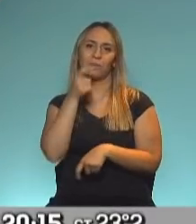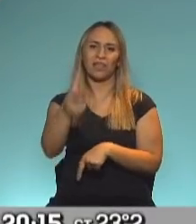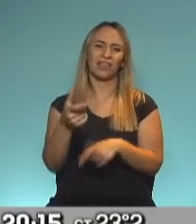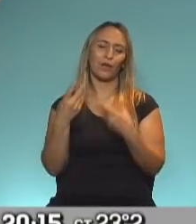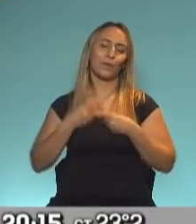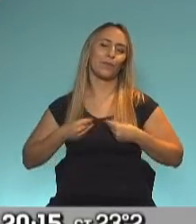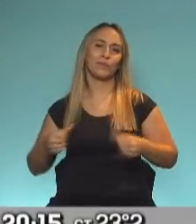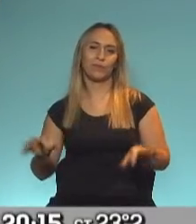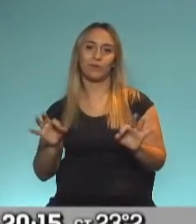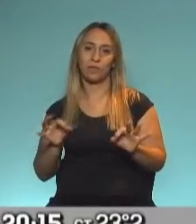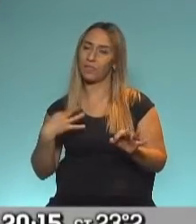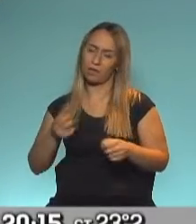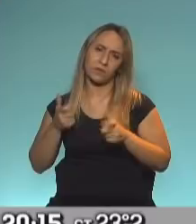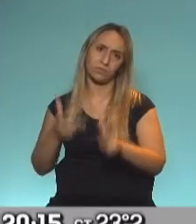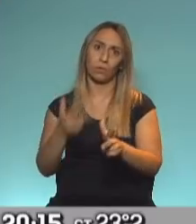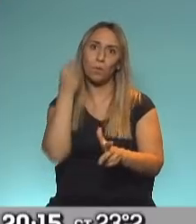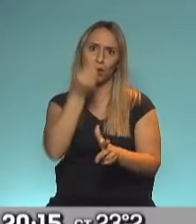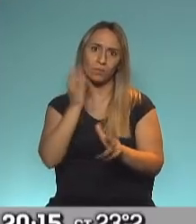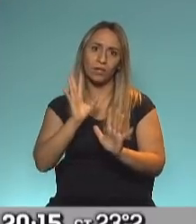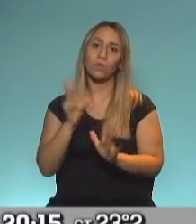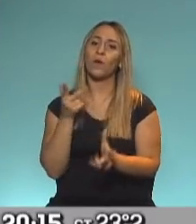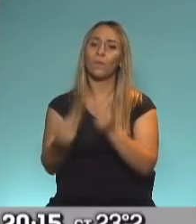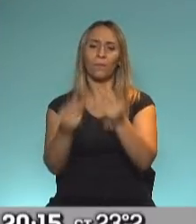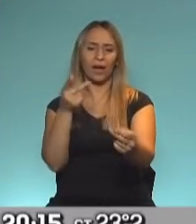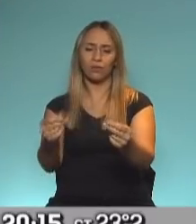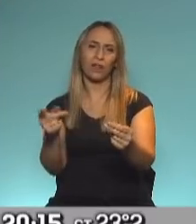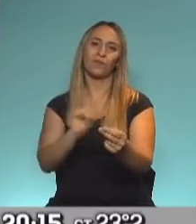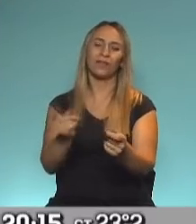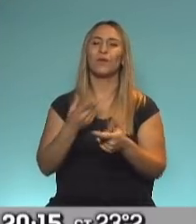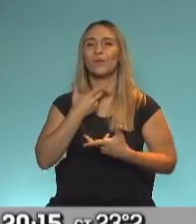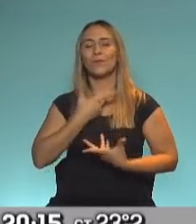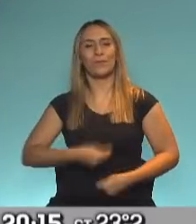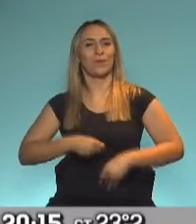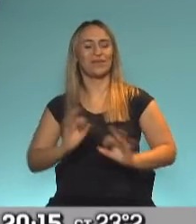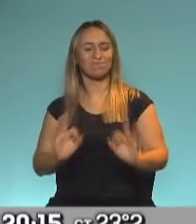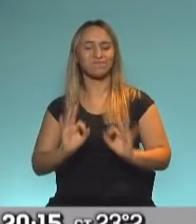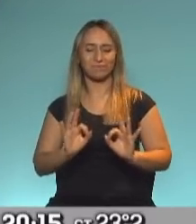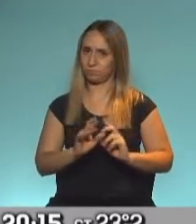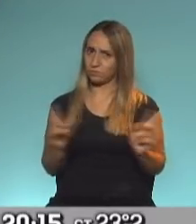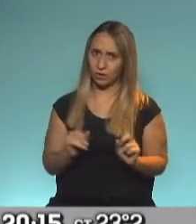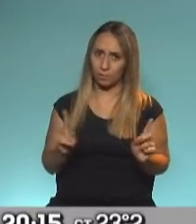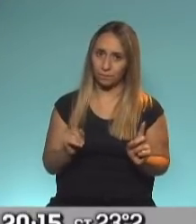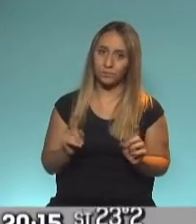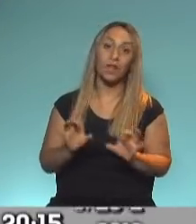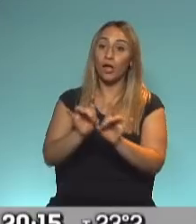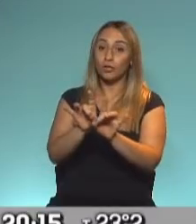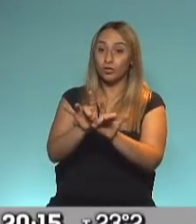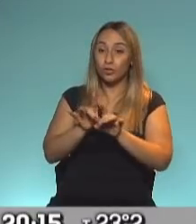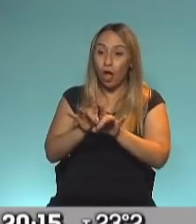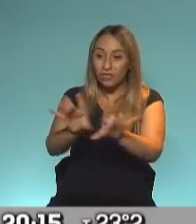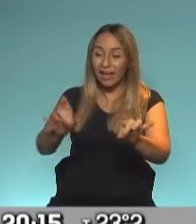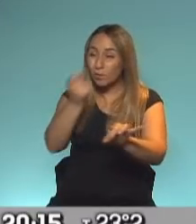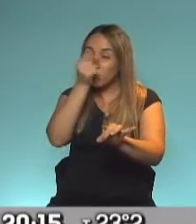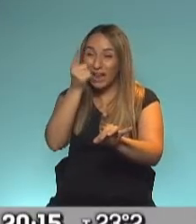de preocupación hacia lo que viene. La vacuna no nos libera de nada en este momento. La ola es más rápida que la vacunación, eso